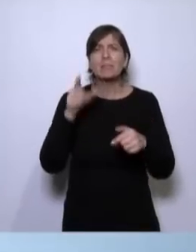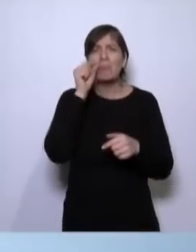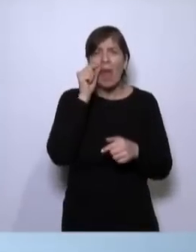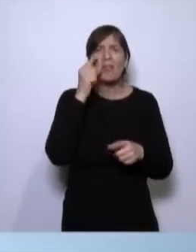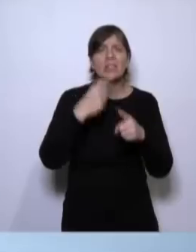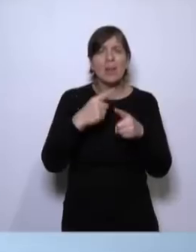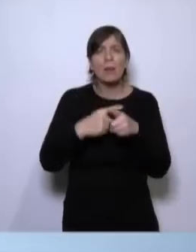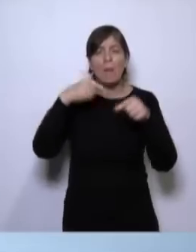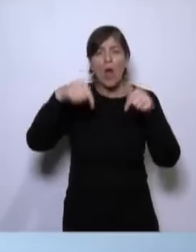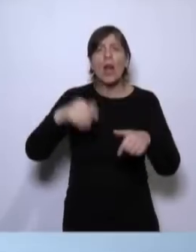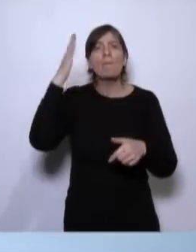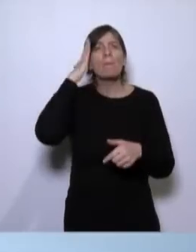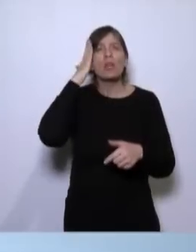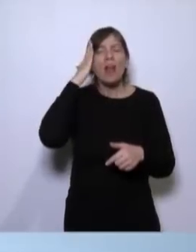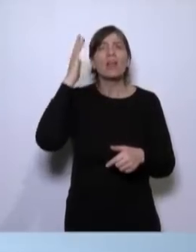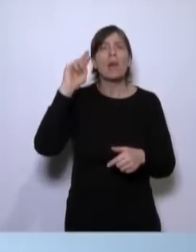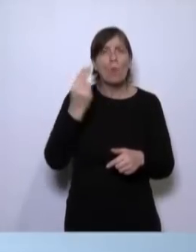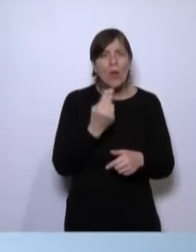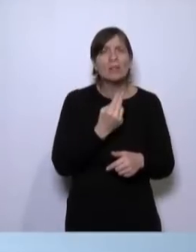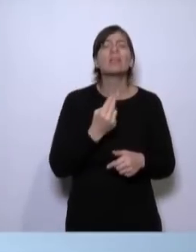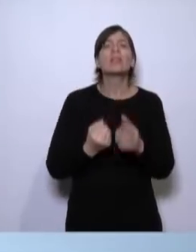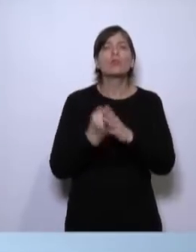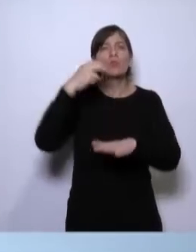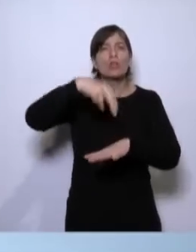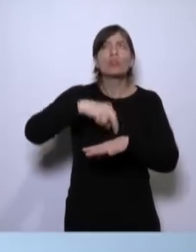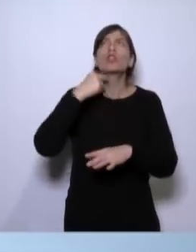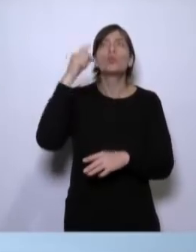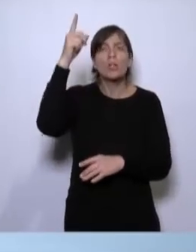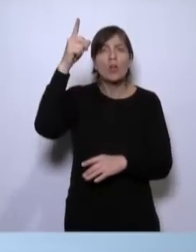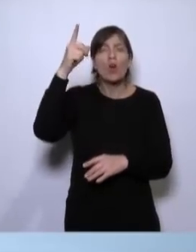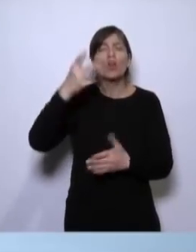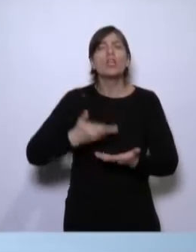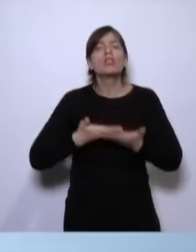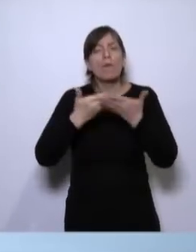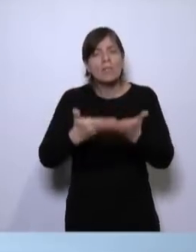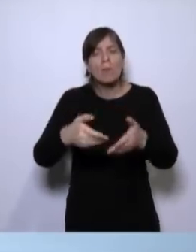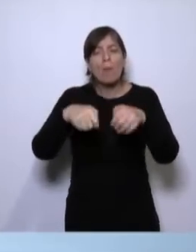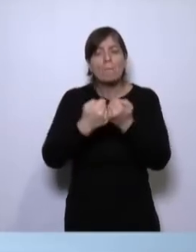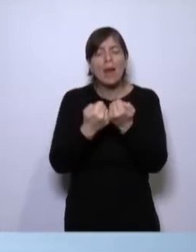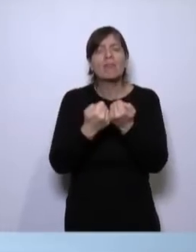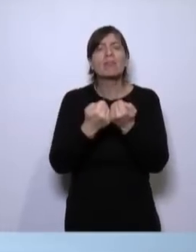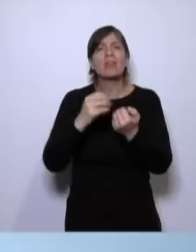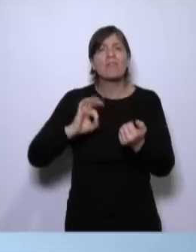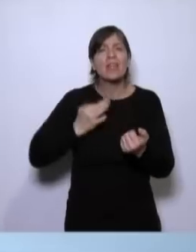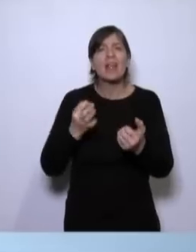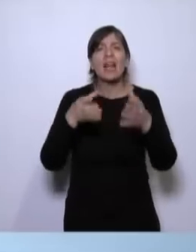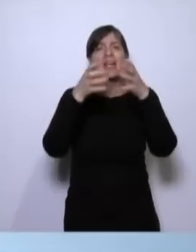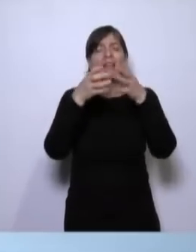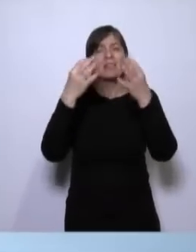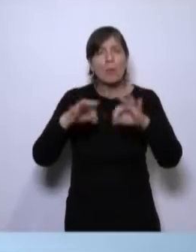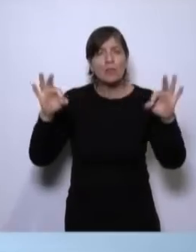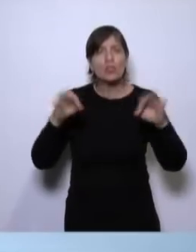Padre, al celebrar ahora el memorial de la muerte y resurrección de tu Hijo, te ofrecemos el pan de vida y el cáliz de